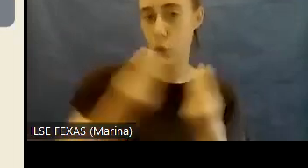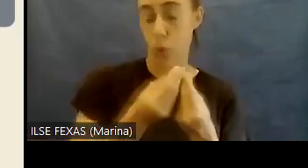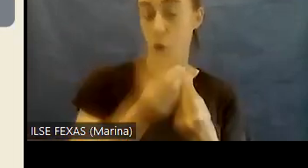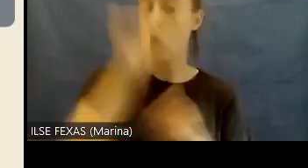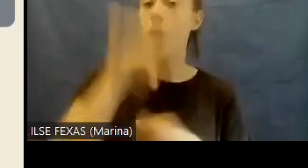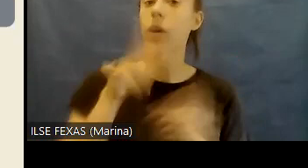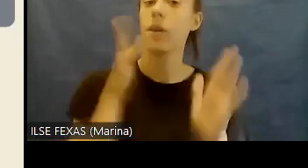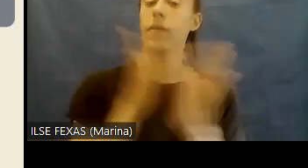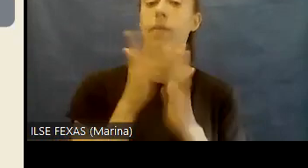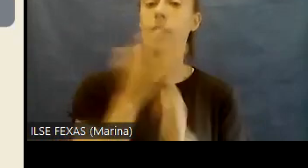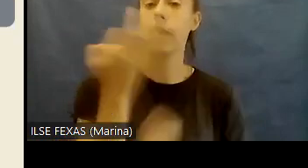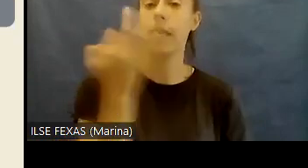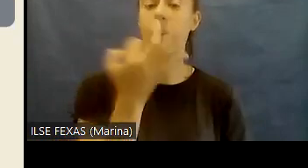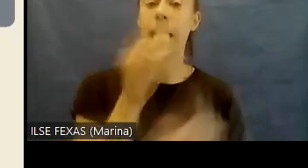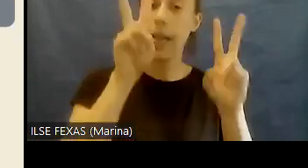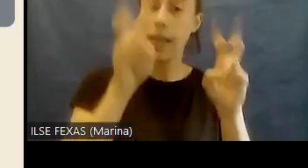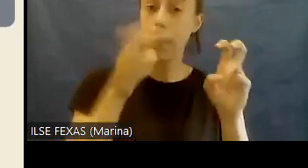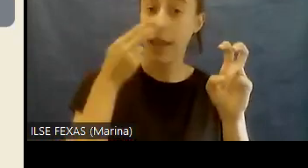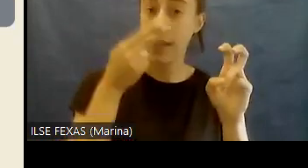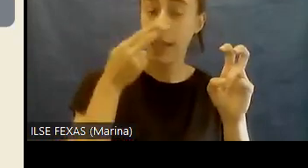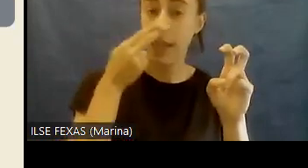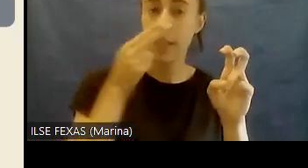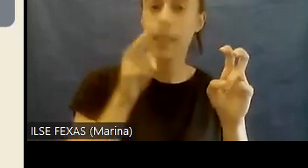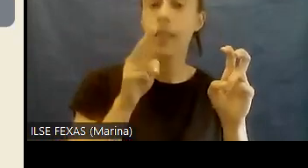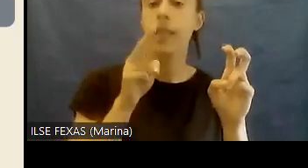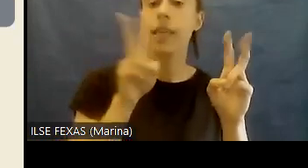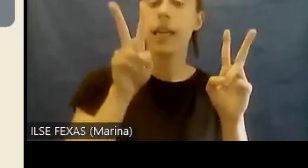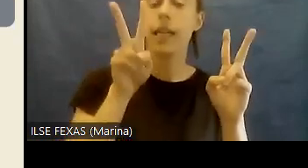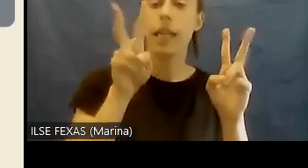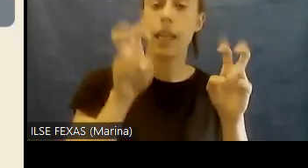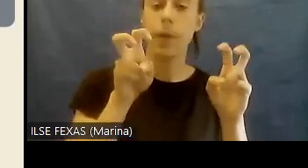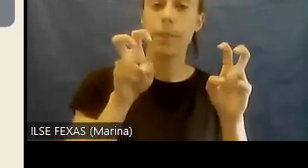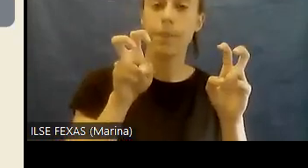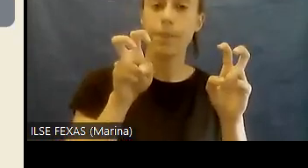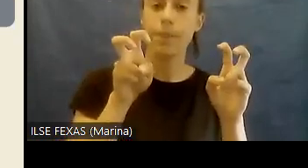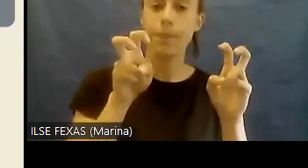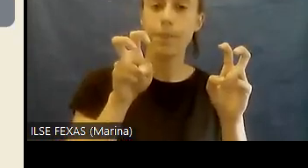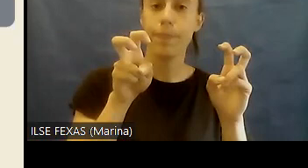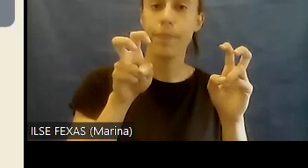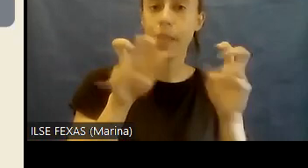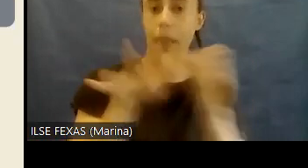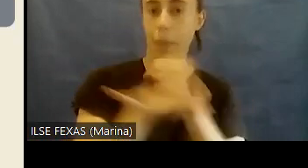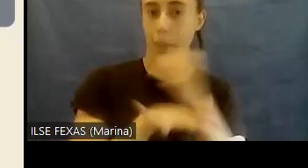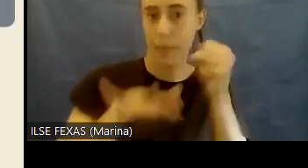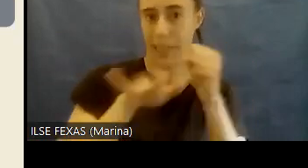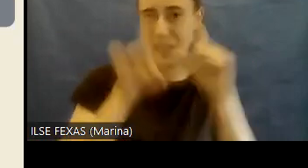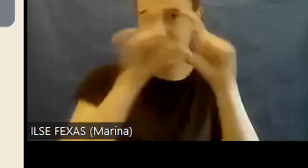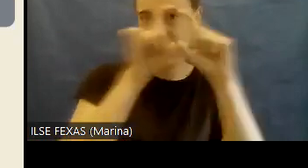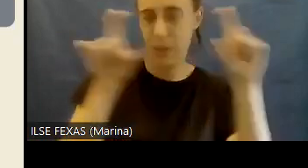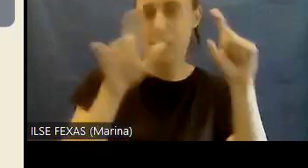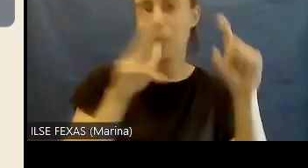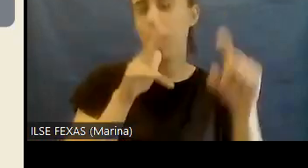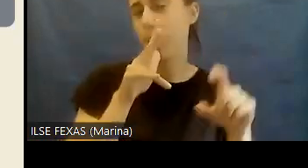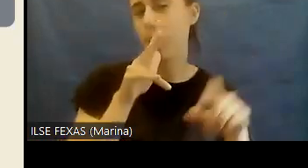explicar un tema muy interesante que está en la base de la empresa. Realmente es el producto quizás